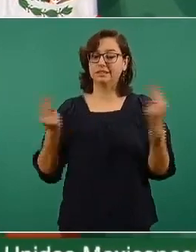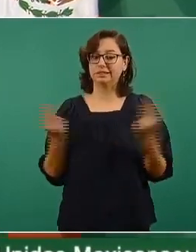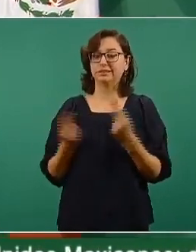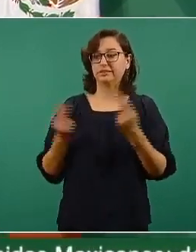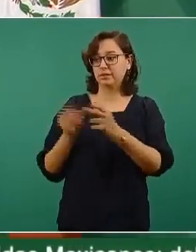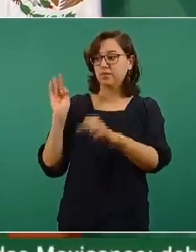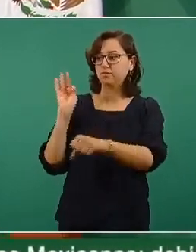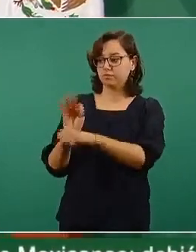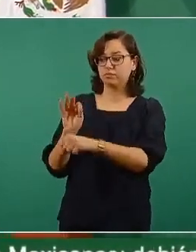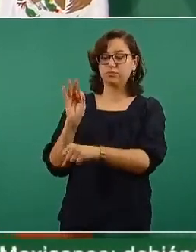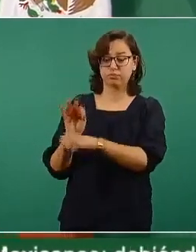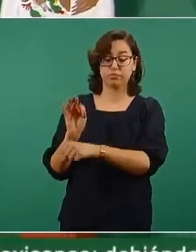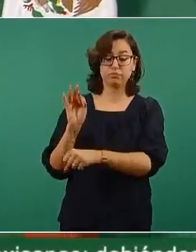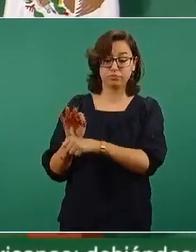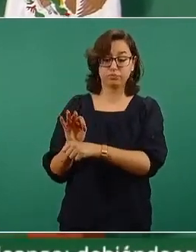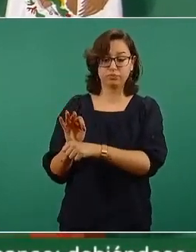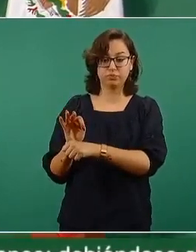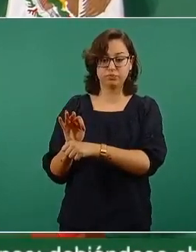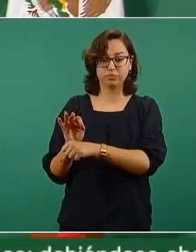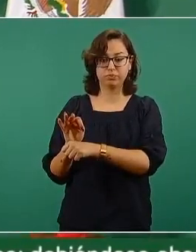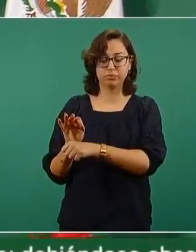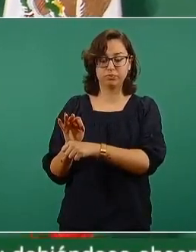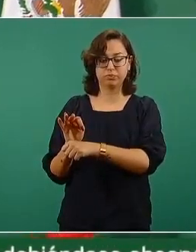para que